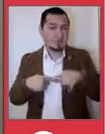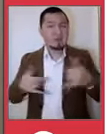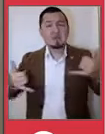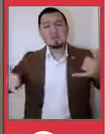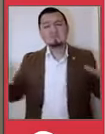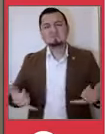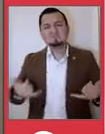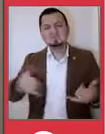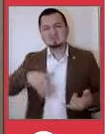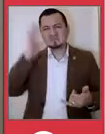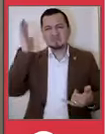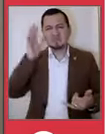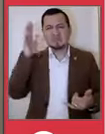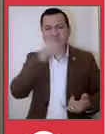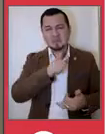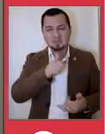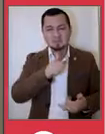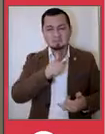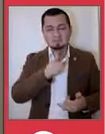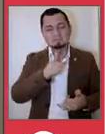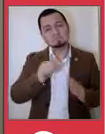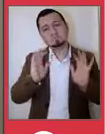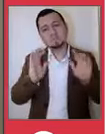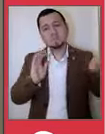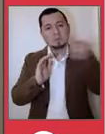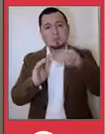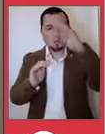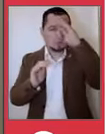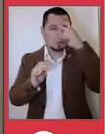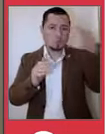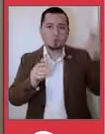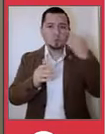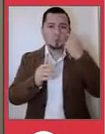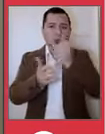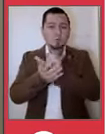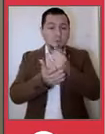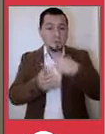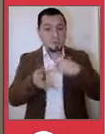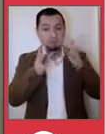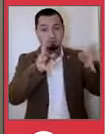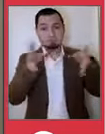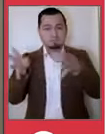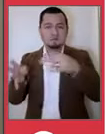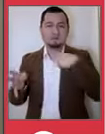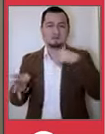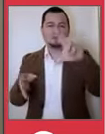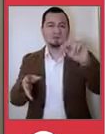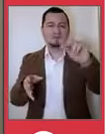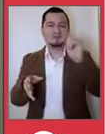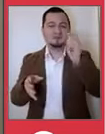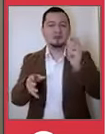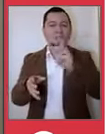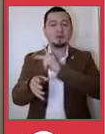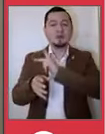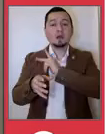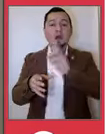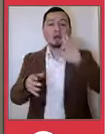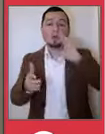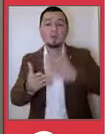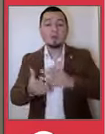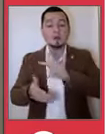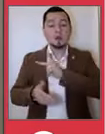tenemos que tomar conciencia una vez más no se trata de regañar a nadie lo dije hace un momento todos somos responsables